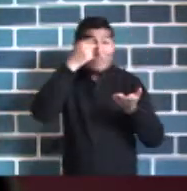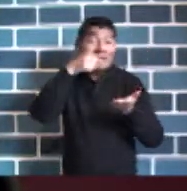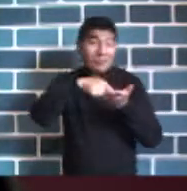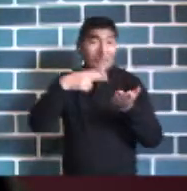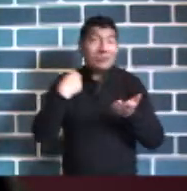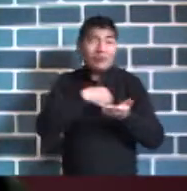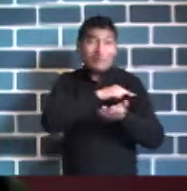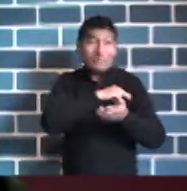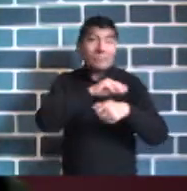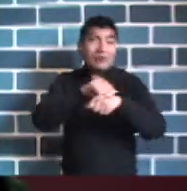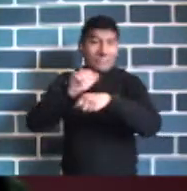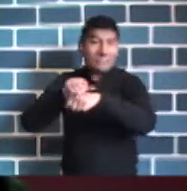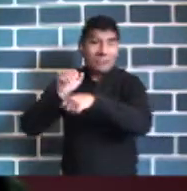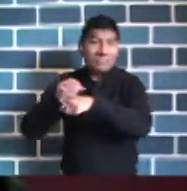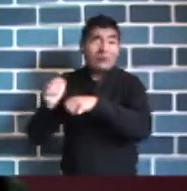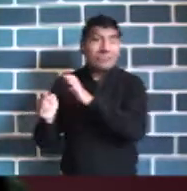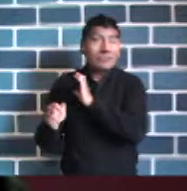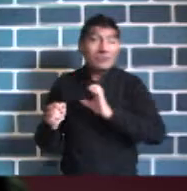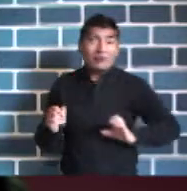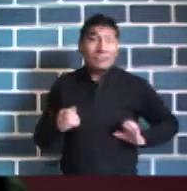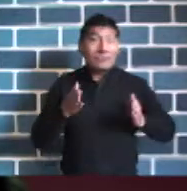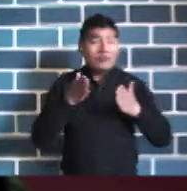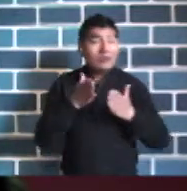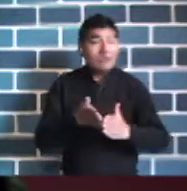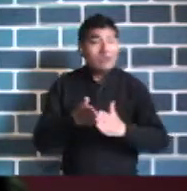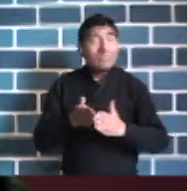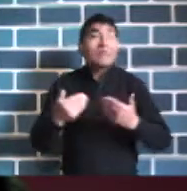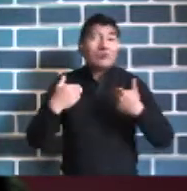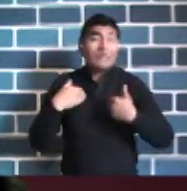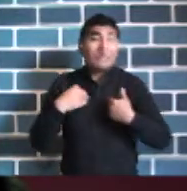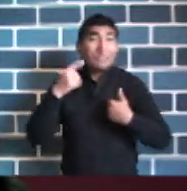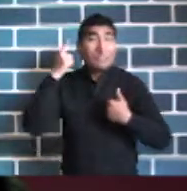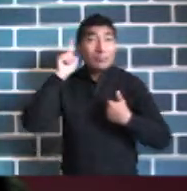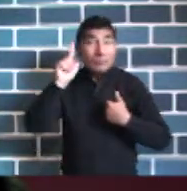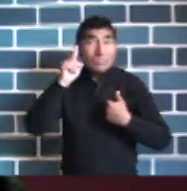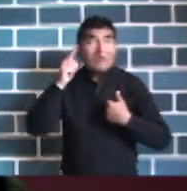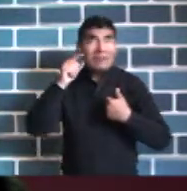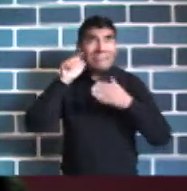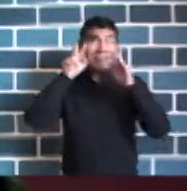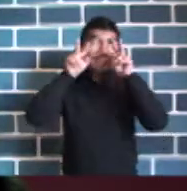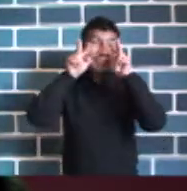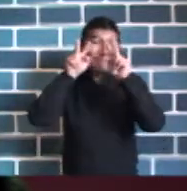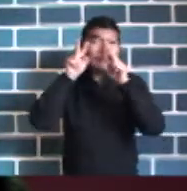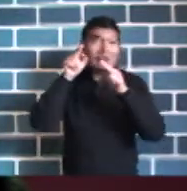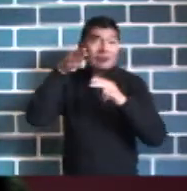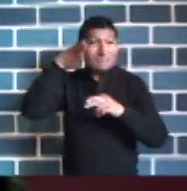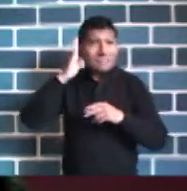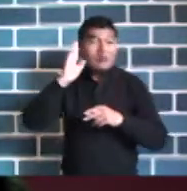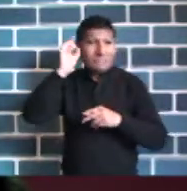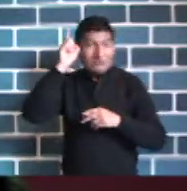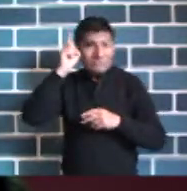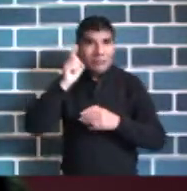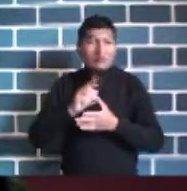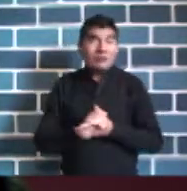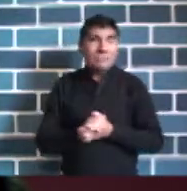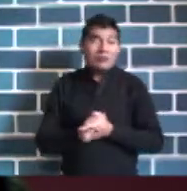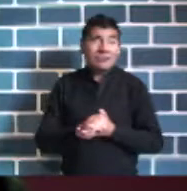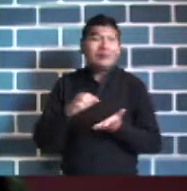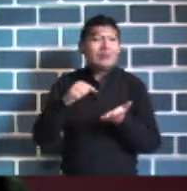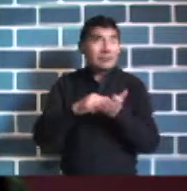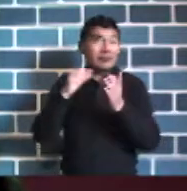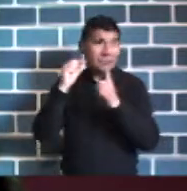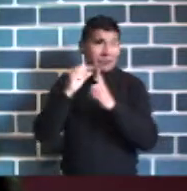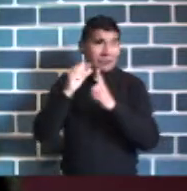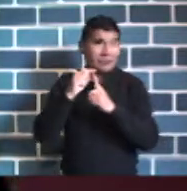llamados como cristianos y cristianas a tener una escucha atenta de la palabra de dios es esa